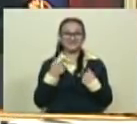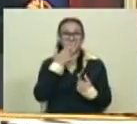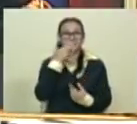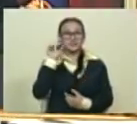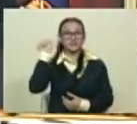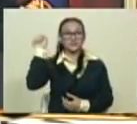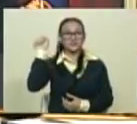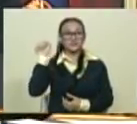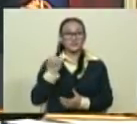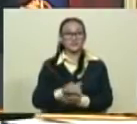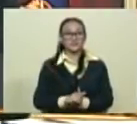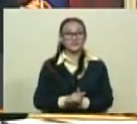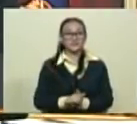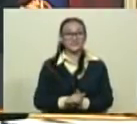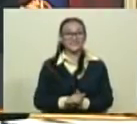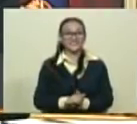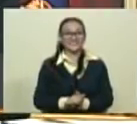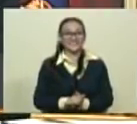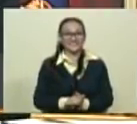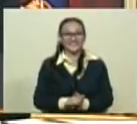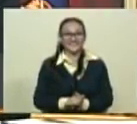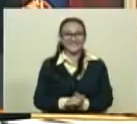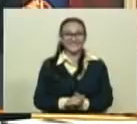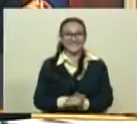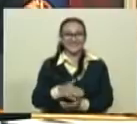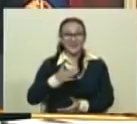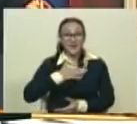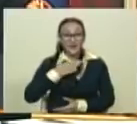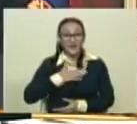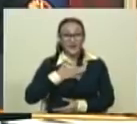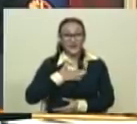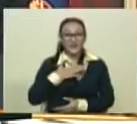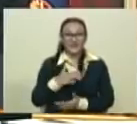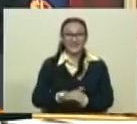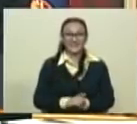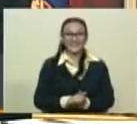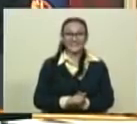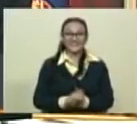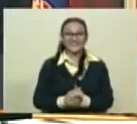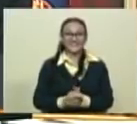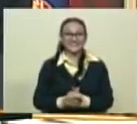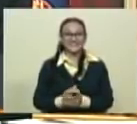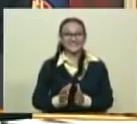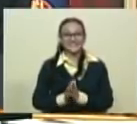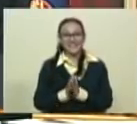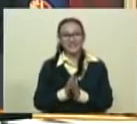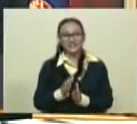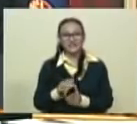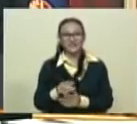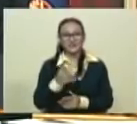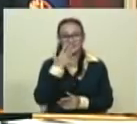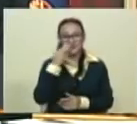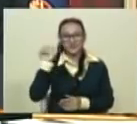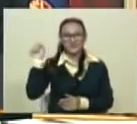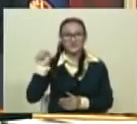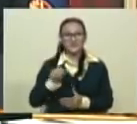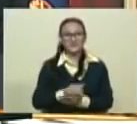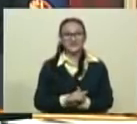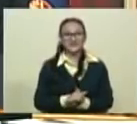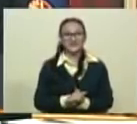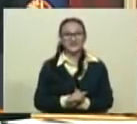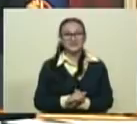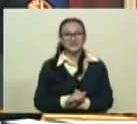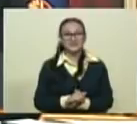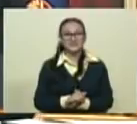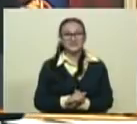Al que le provoca la tos. ¿Te entró tos, Santo? Le entró tos a Santos con Maduro.